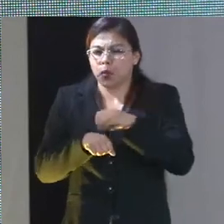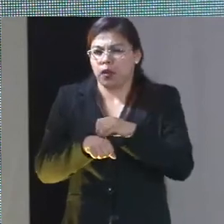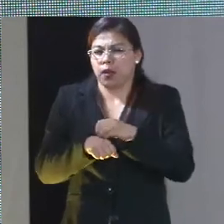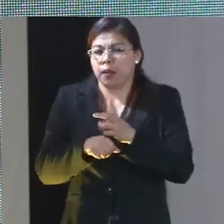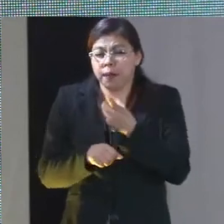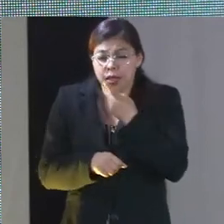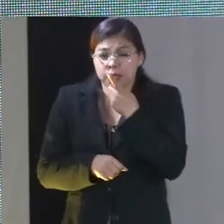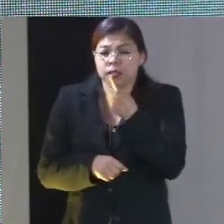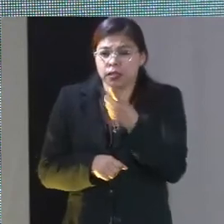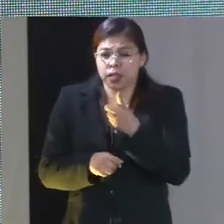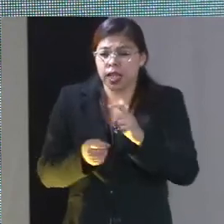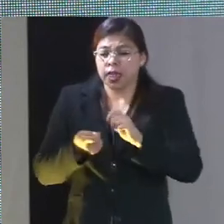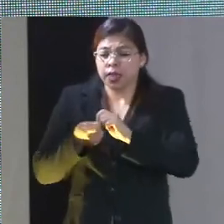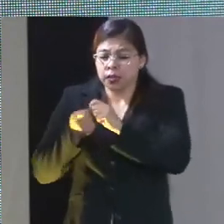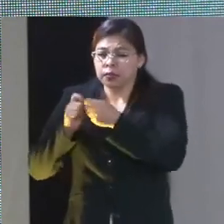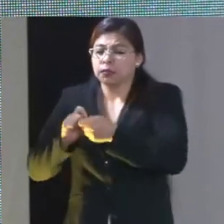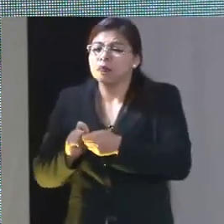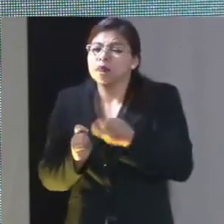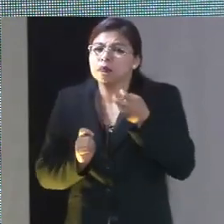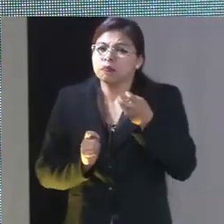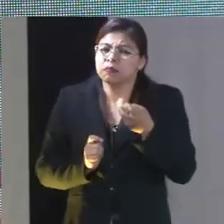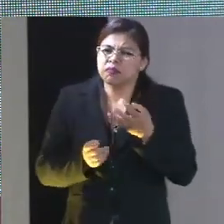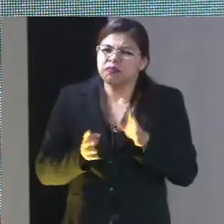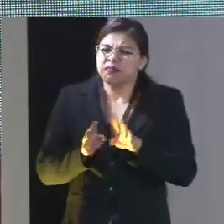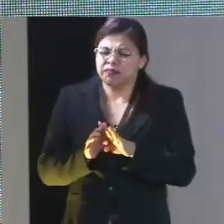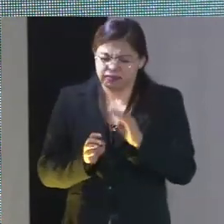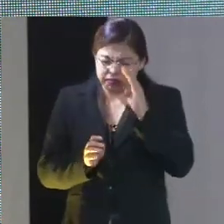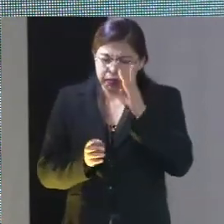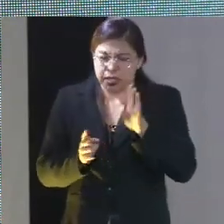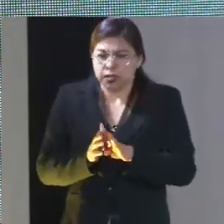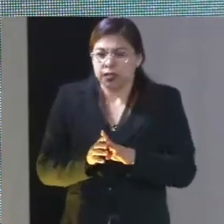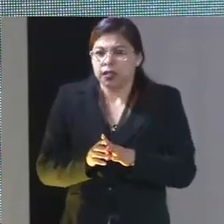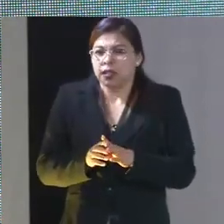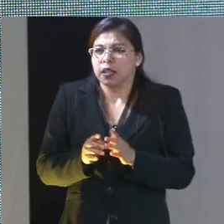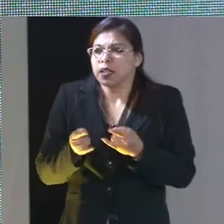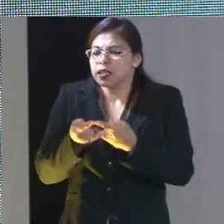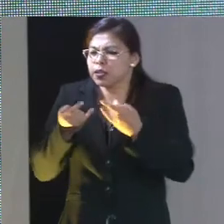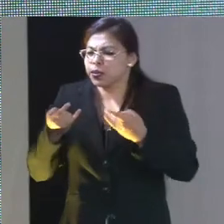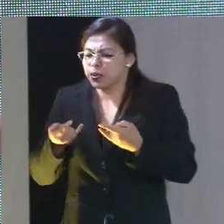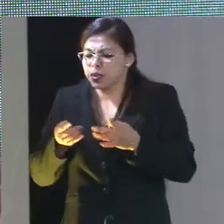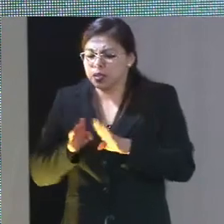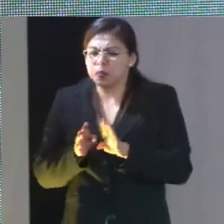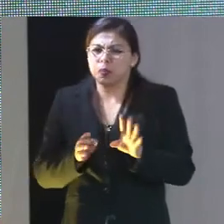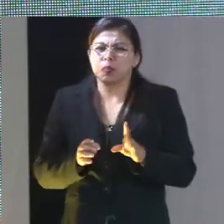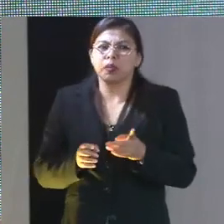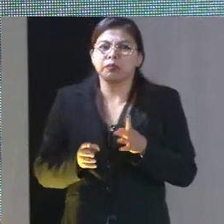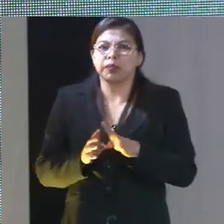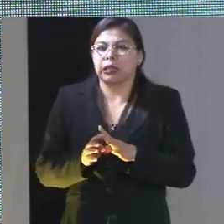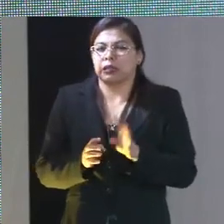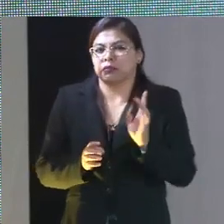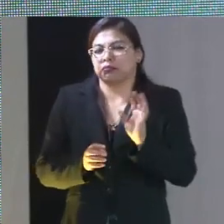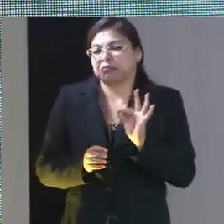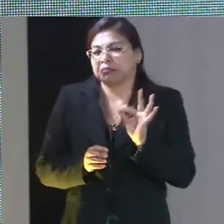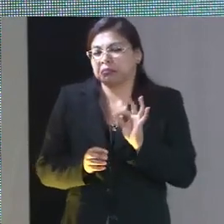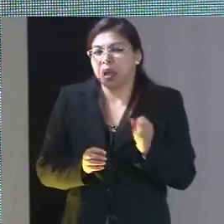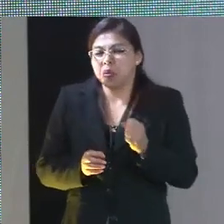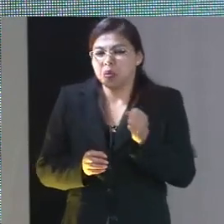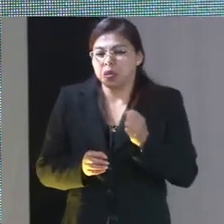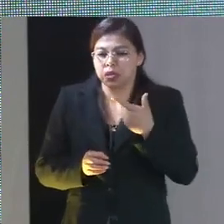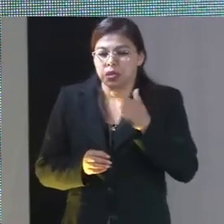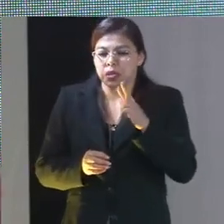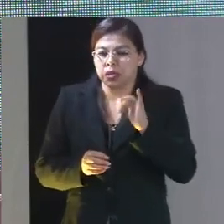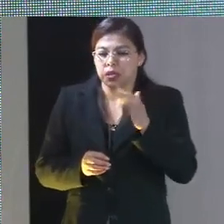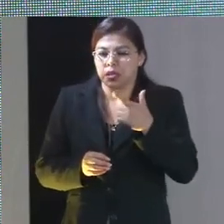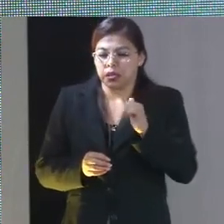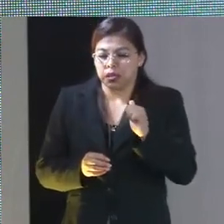argumentarlos transforma estos sin duda trascendentes episodios en una suerte de tragedia griega, si no es que